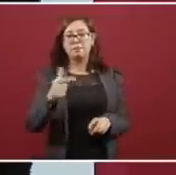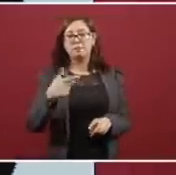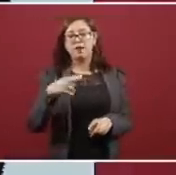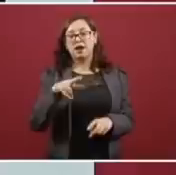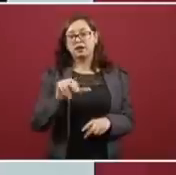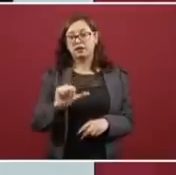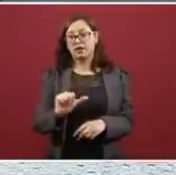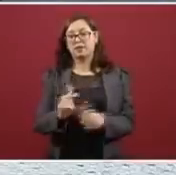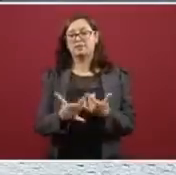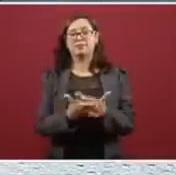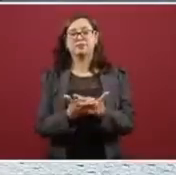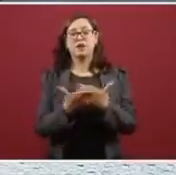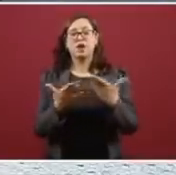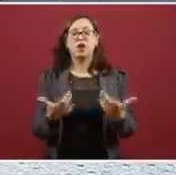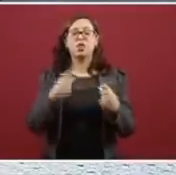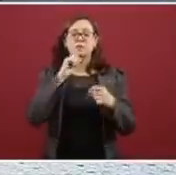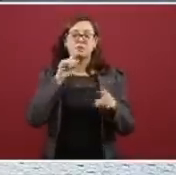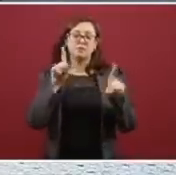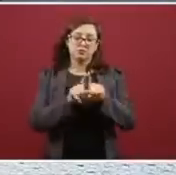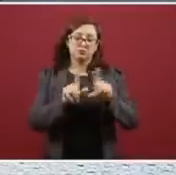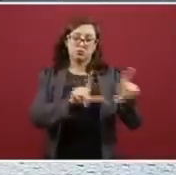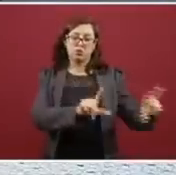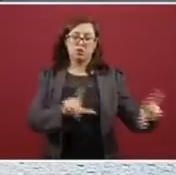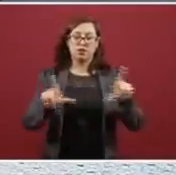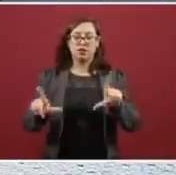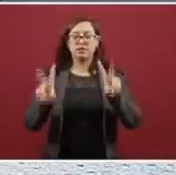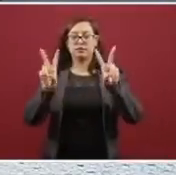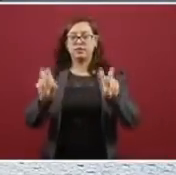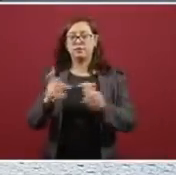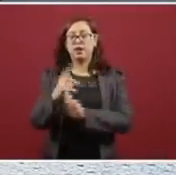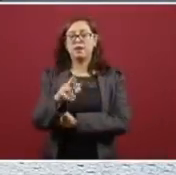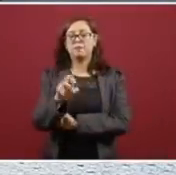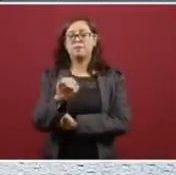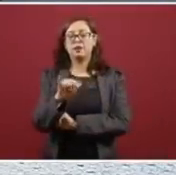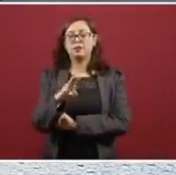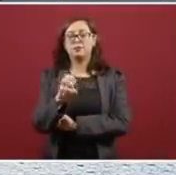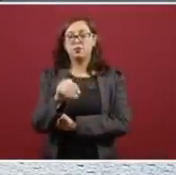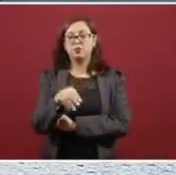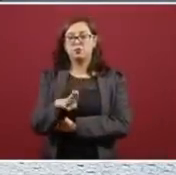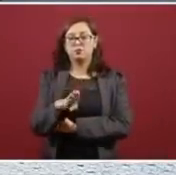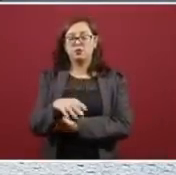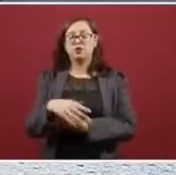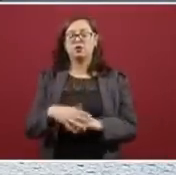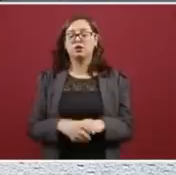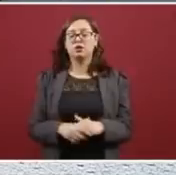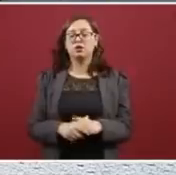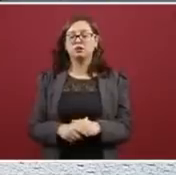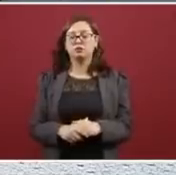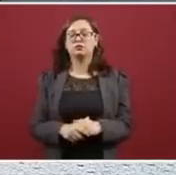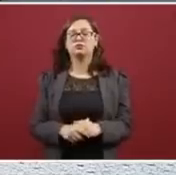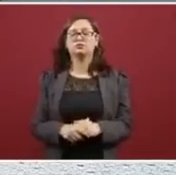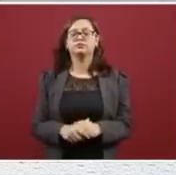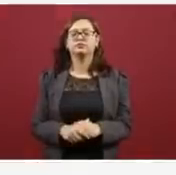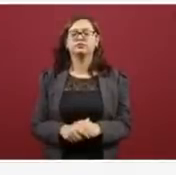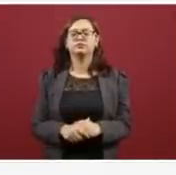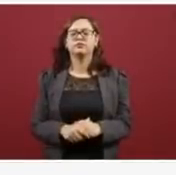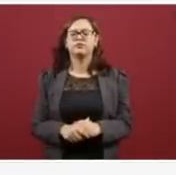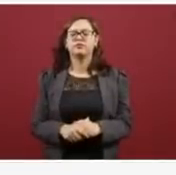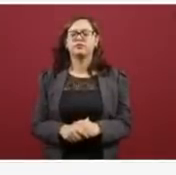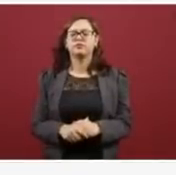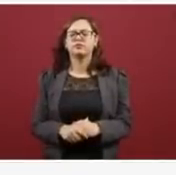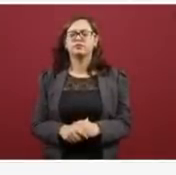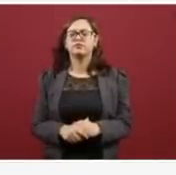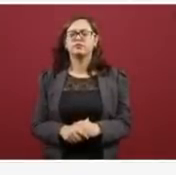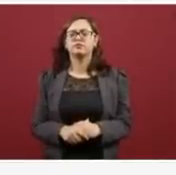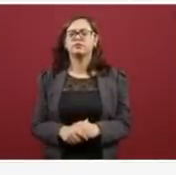nos vamos ahora a la misma gráfica pero para premium y en gasolina premiun vemos